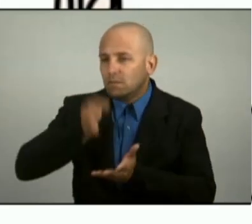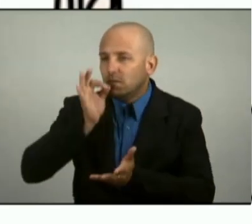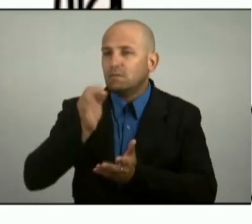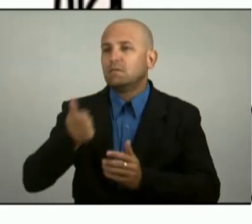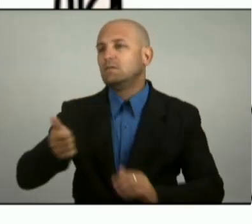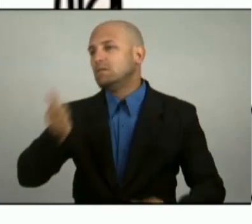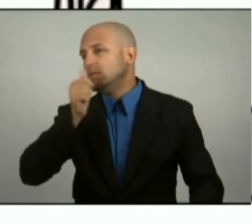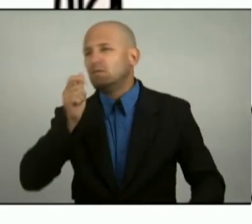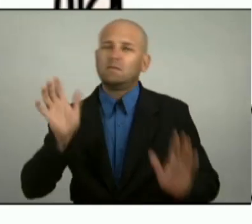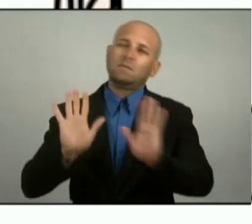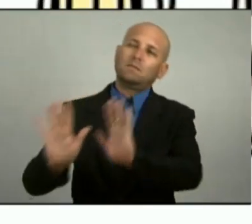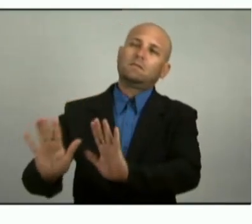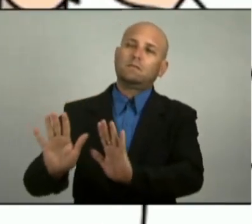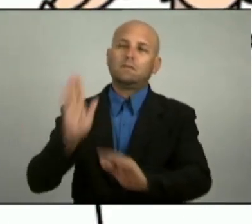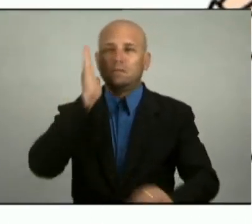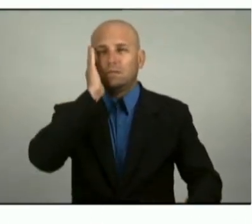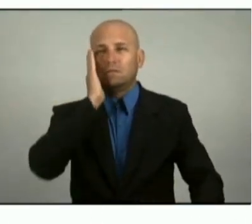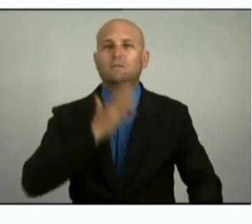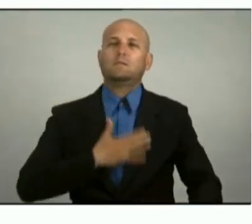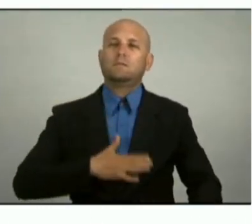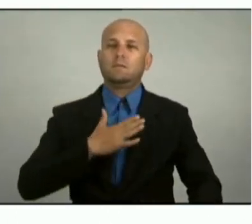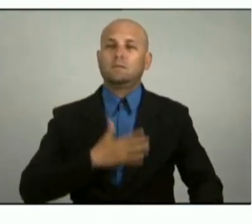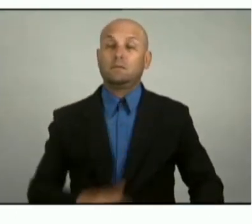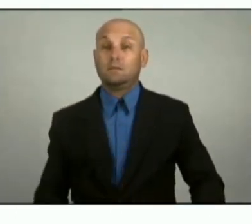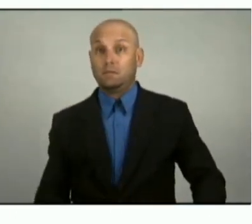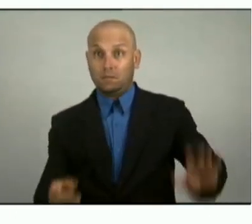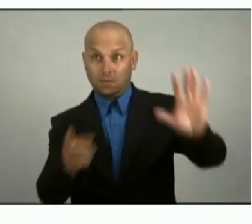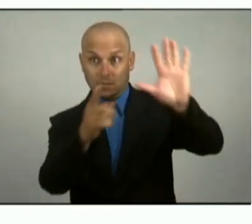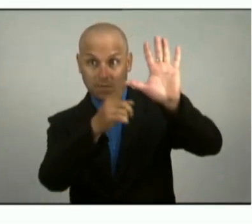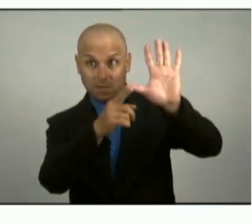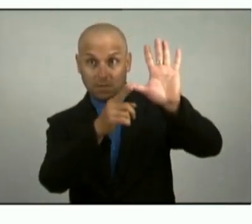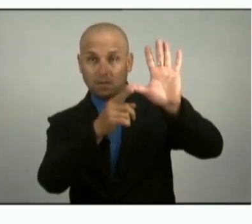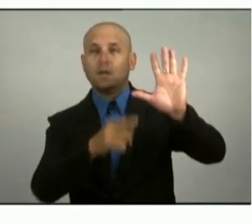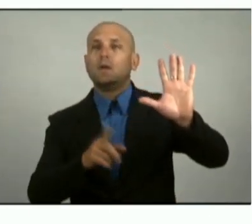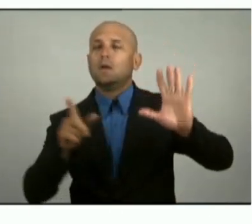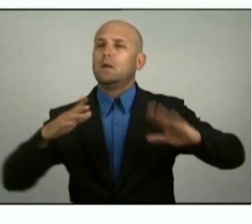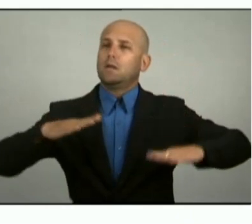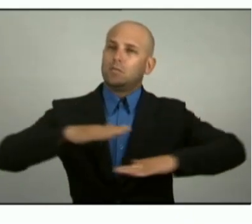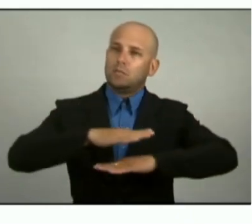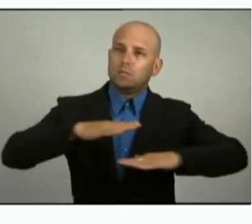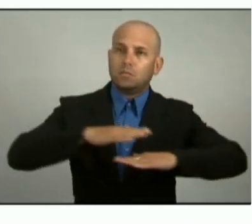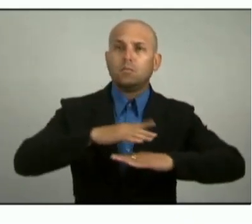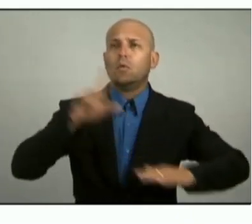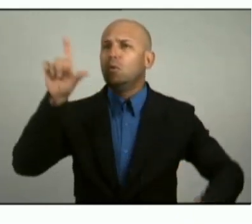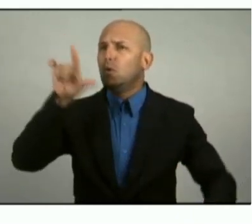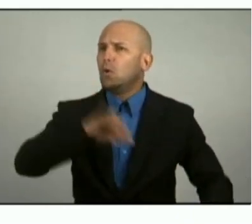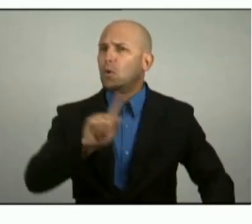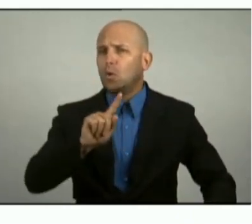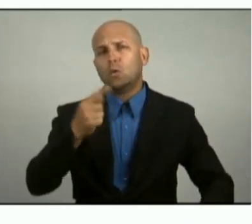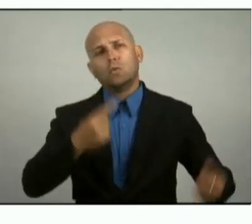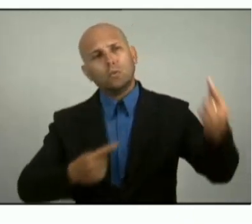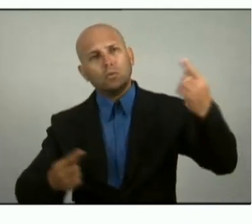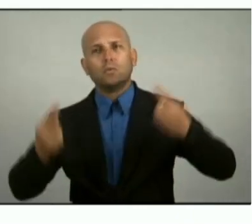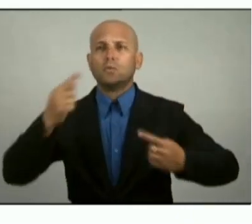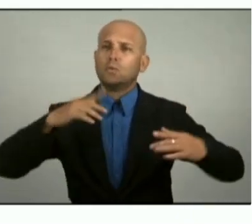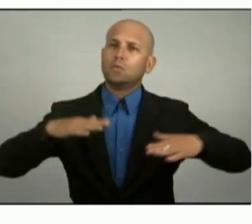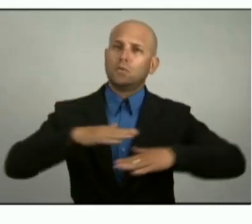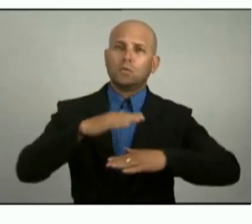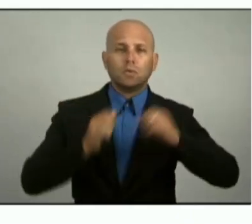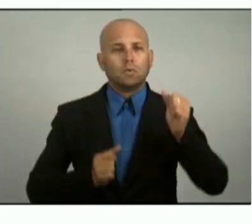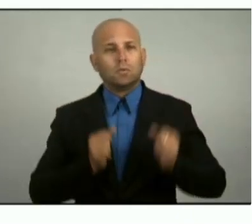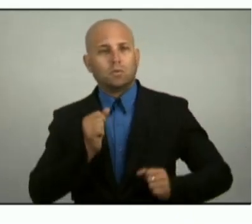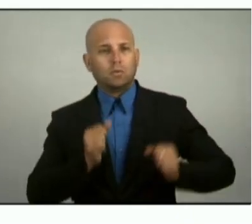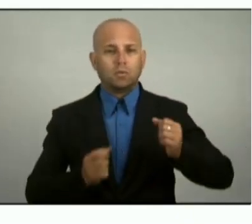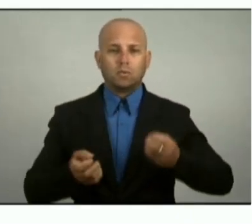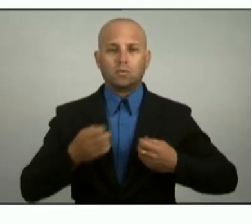de acostarse quinto realiza actividad física regular hacer ejercicio durante el día puede